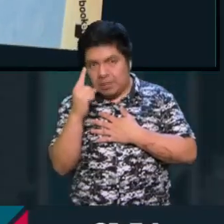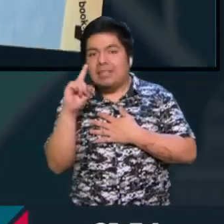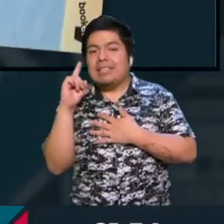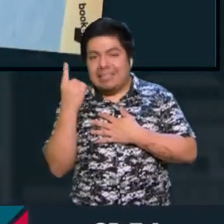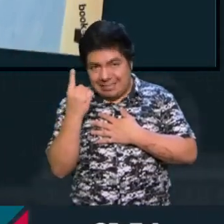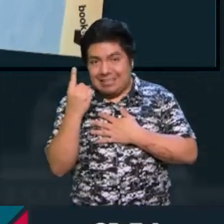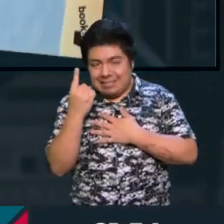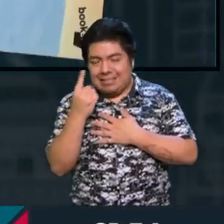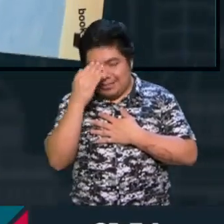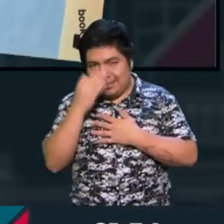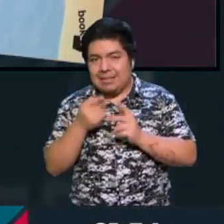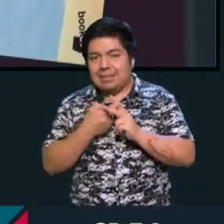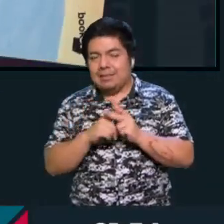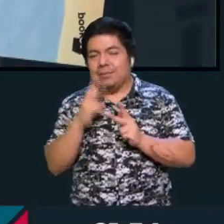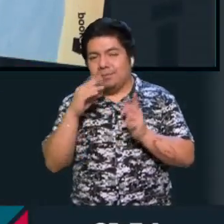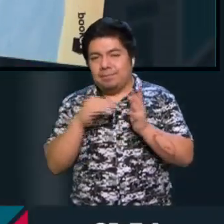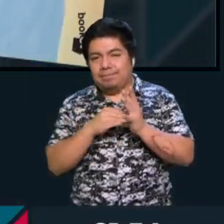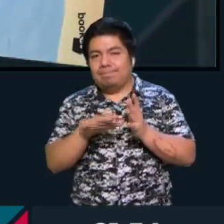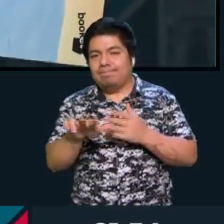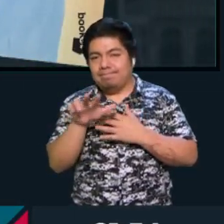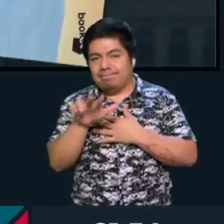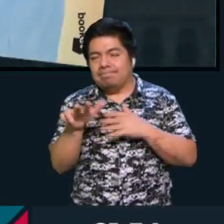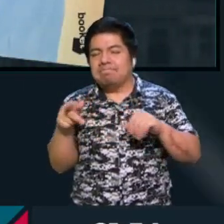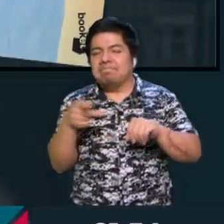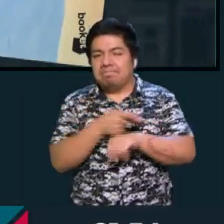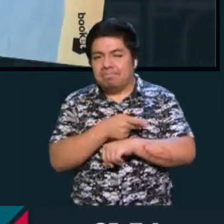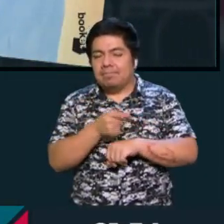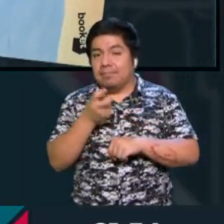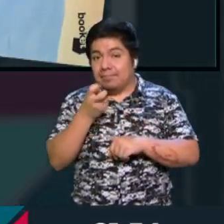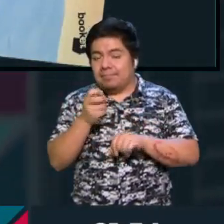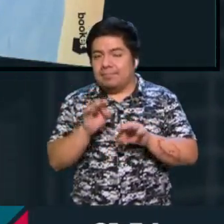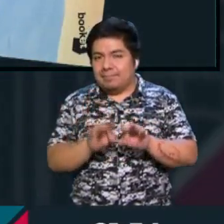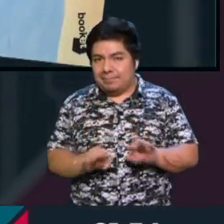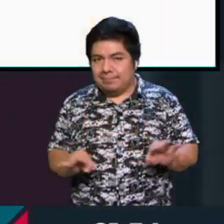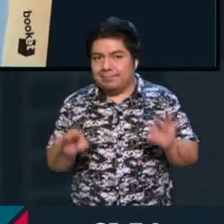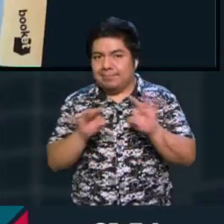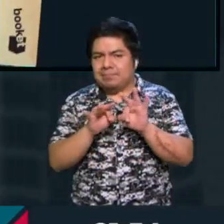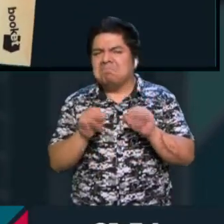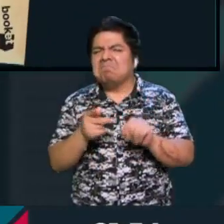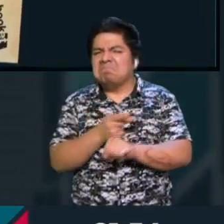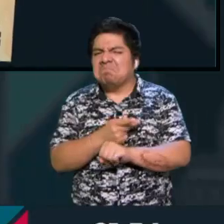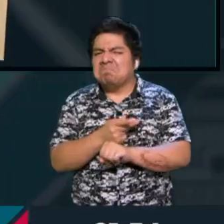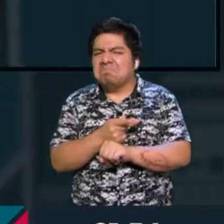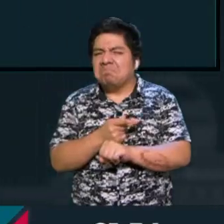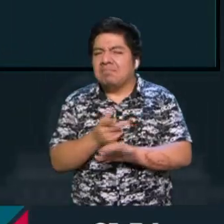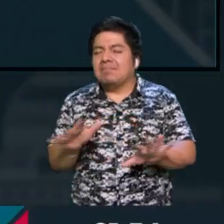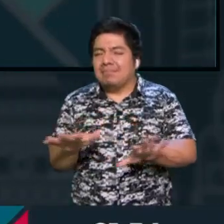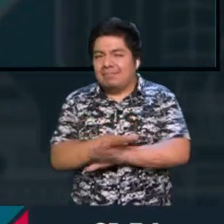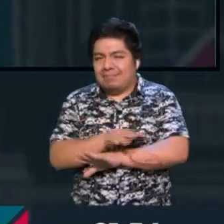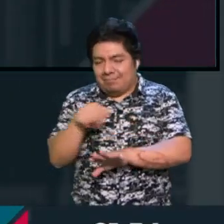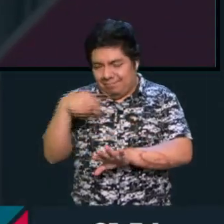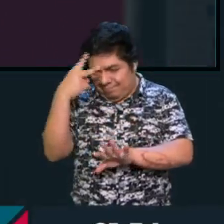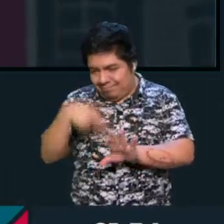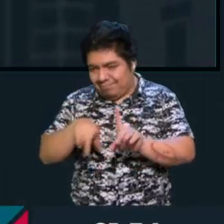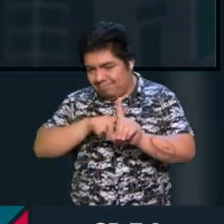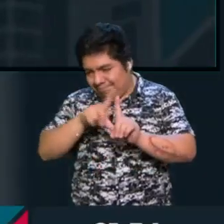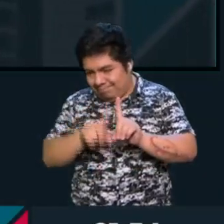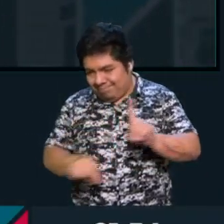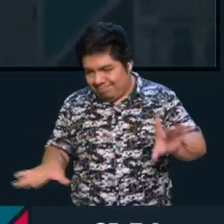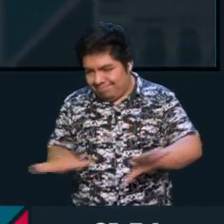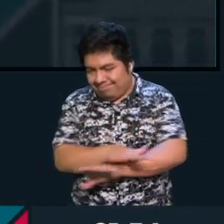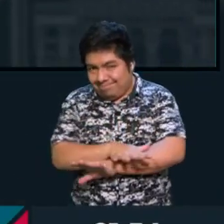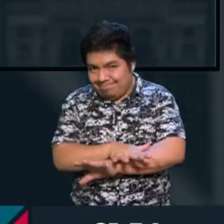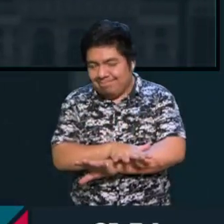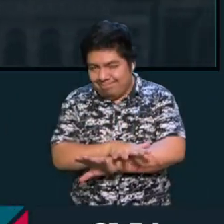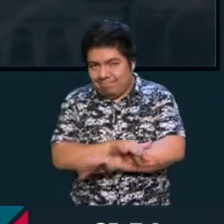de diciembre de 2018 es muy significativo. ¿Y qué ocurrió? La transformación de este país, Ale.